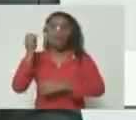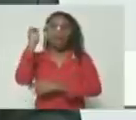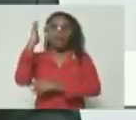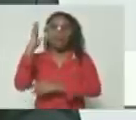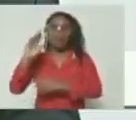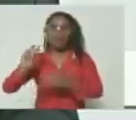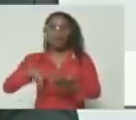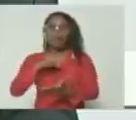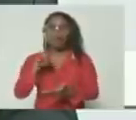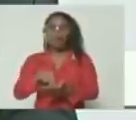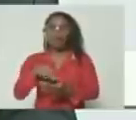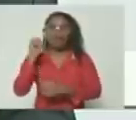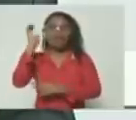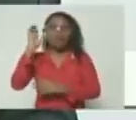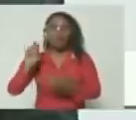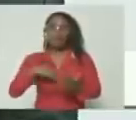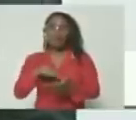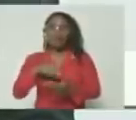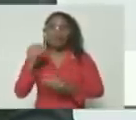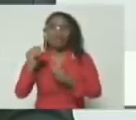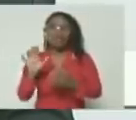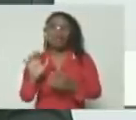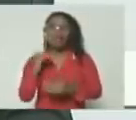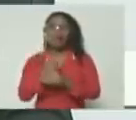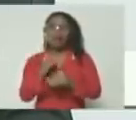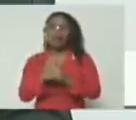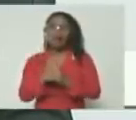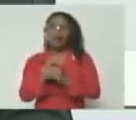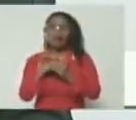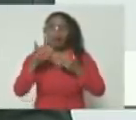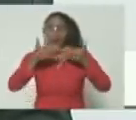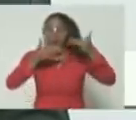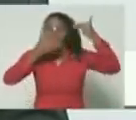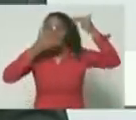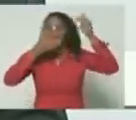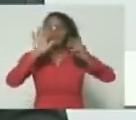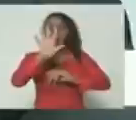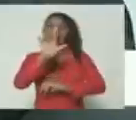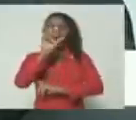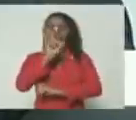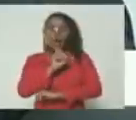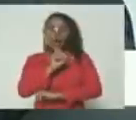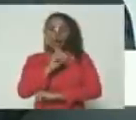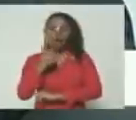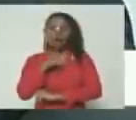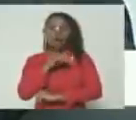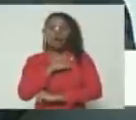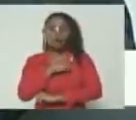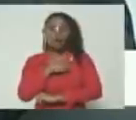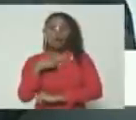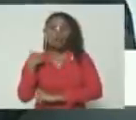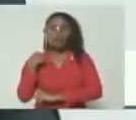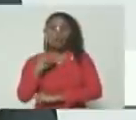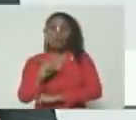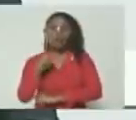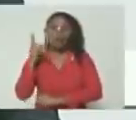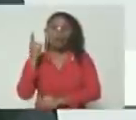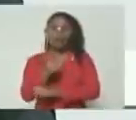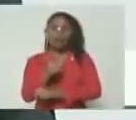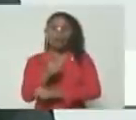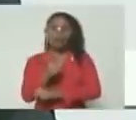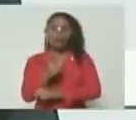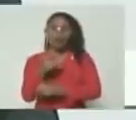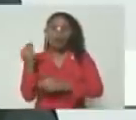Nacional, una Asamblea Nacional que fue secuestrada por 5 años y que nosotros tenemos el deber y hemos tenido el deber como